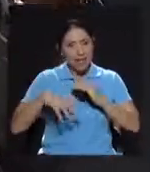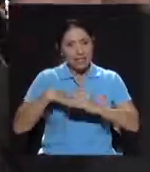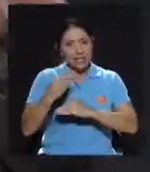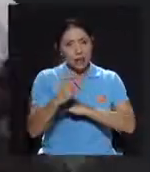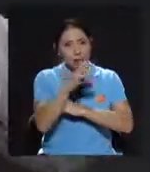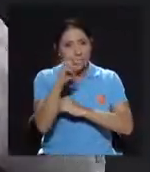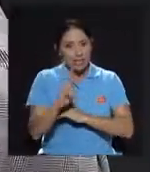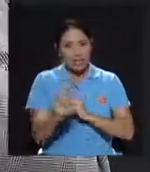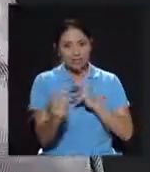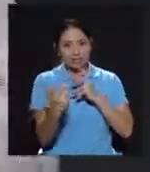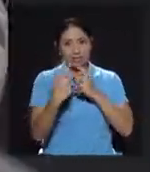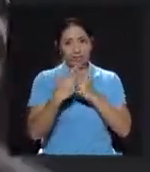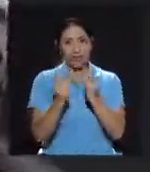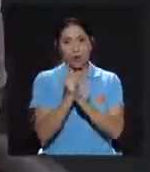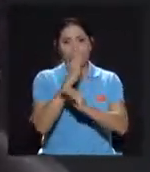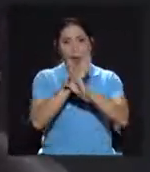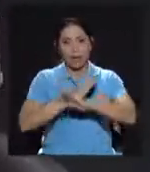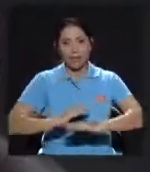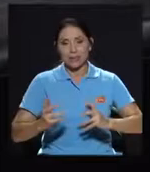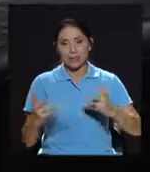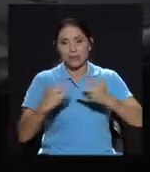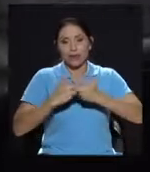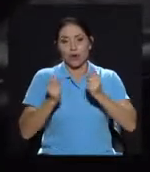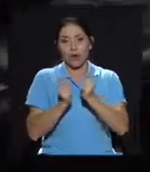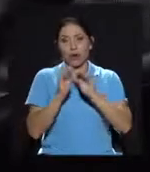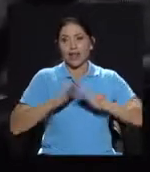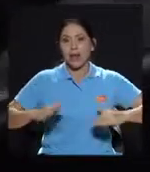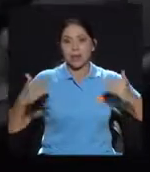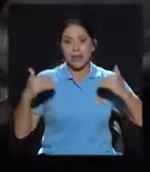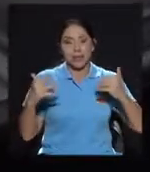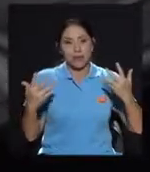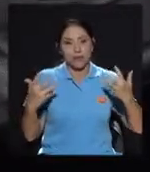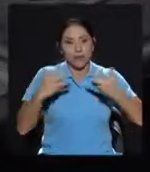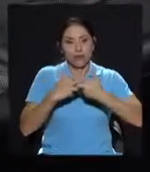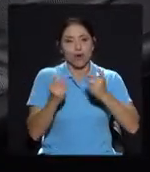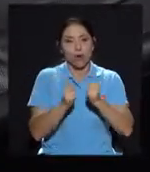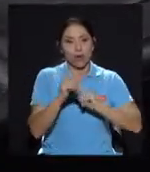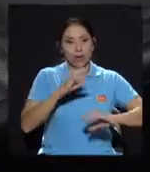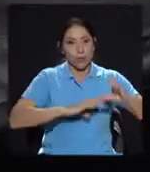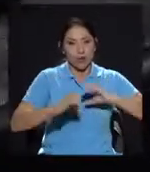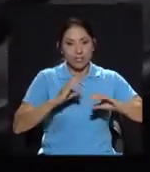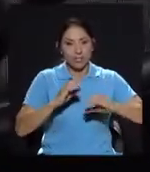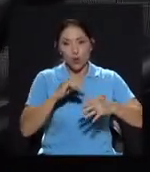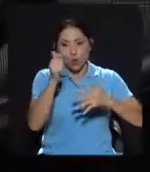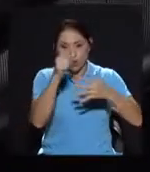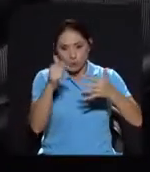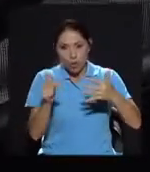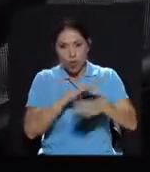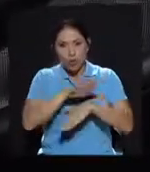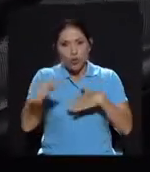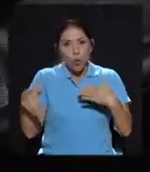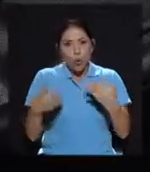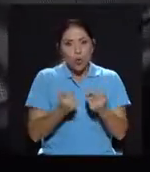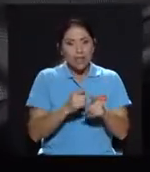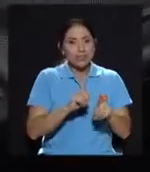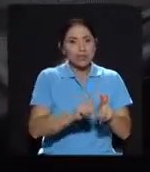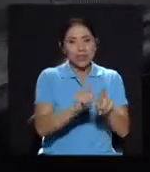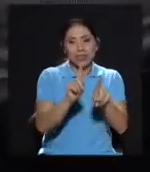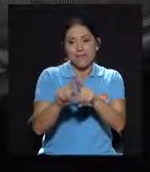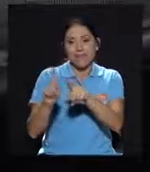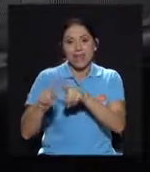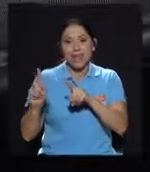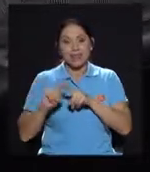con la paz y con el ambiente y con el comercio entendiendo que son todas de alguna manera diferentes versiones